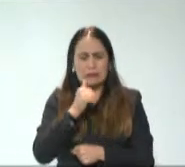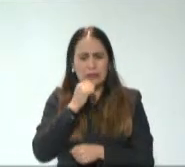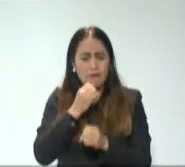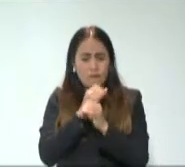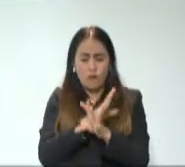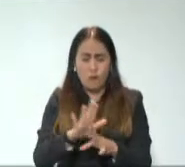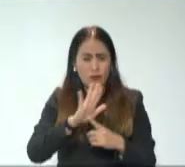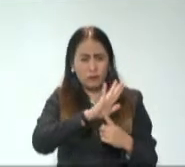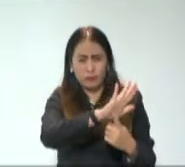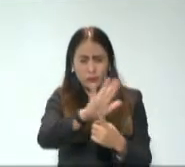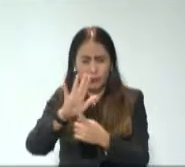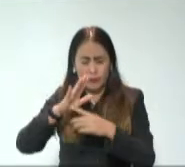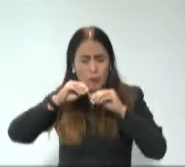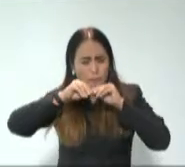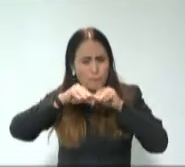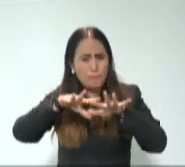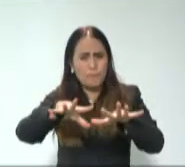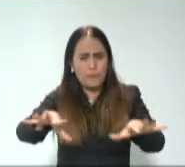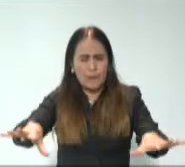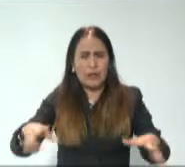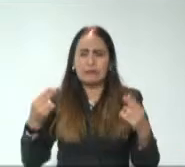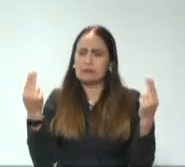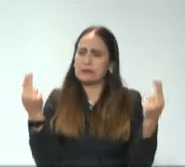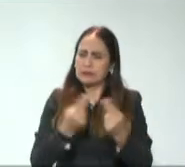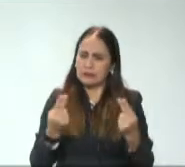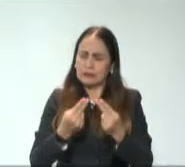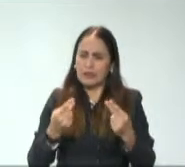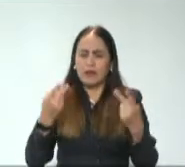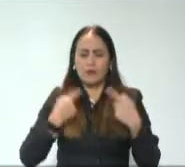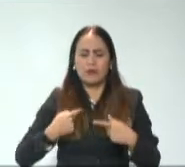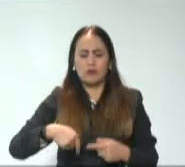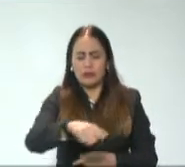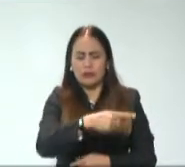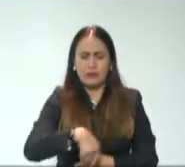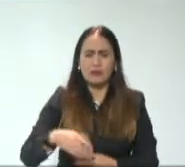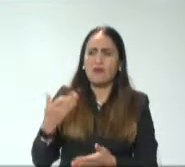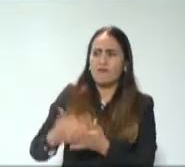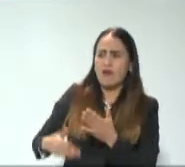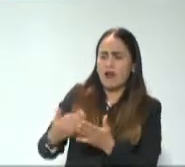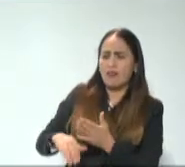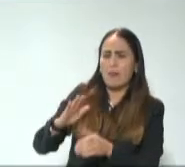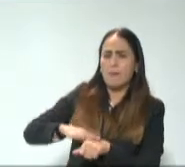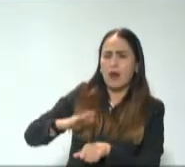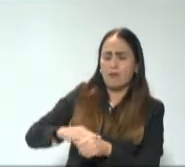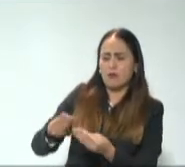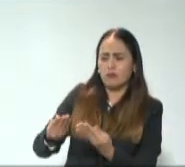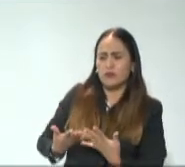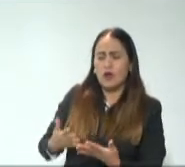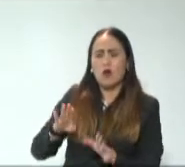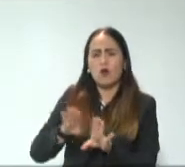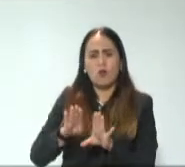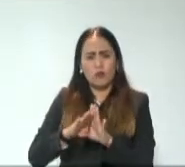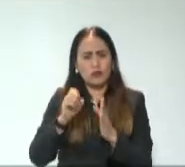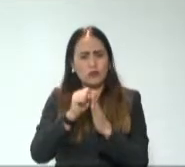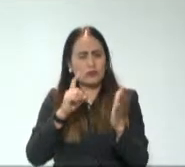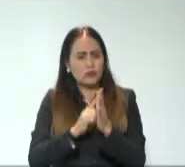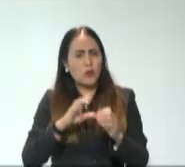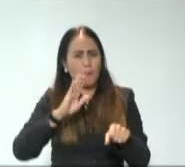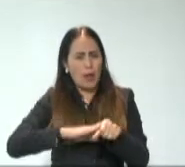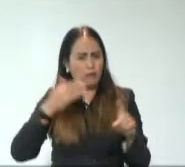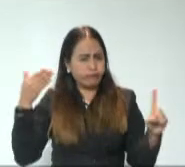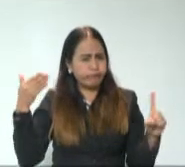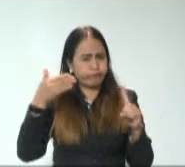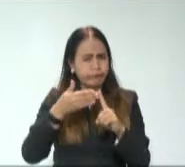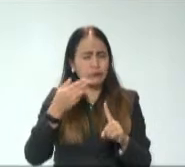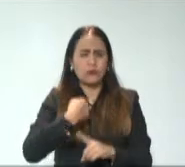información que requiere cada vez más y más la ciudadanía con solicitudes más precisas que deberemos